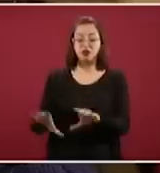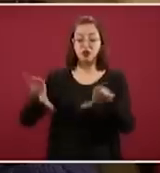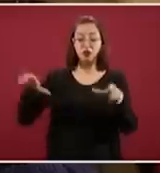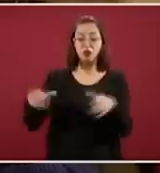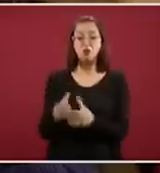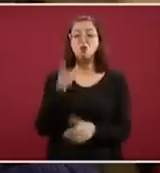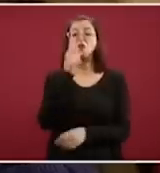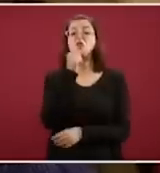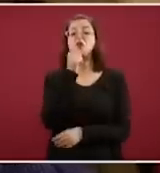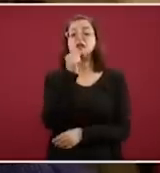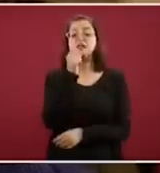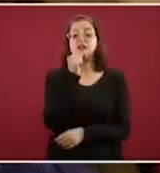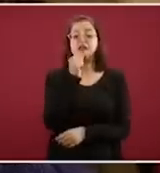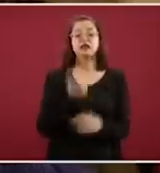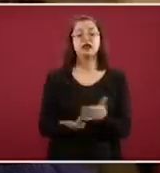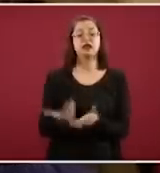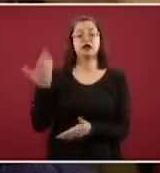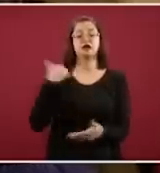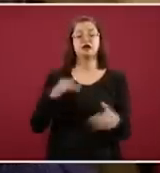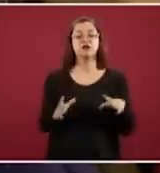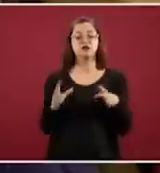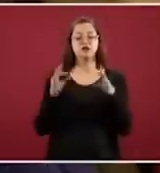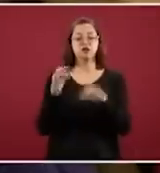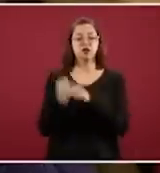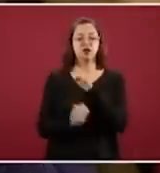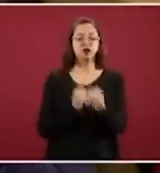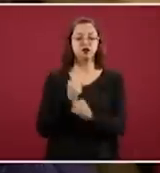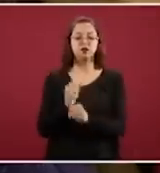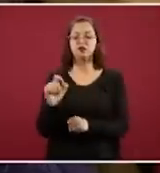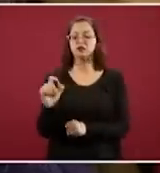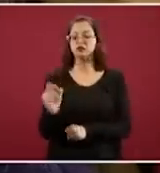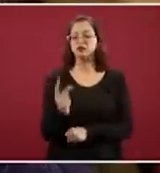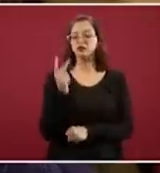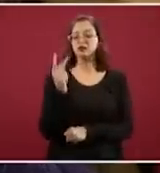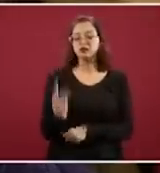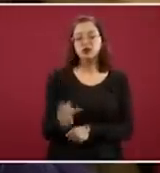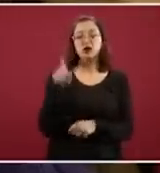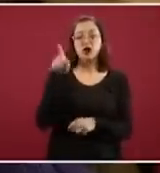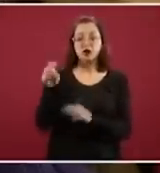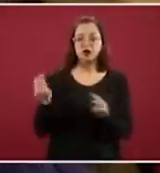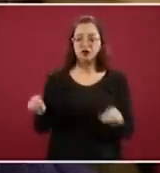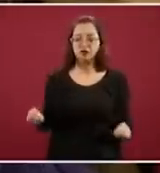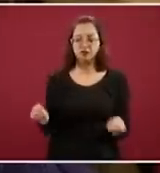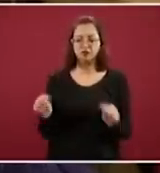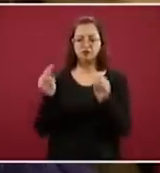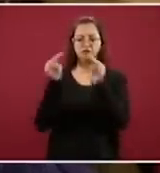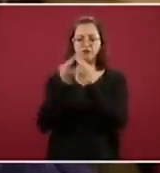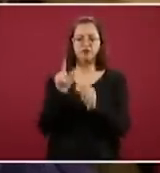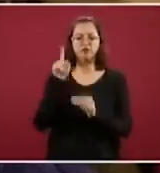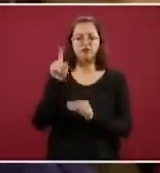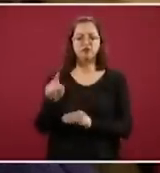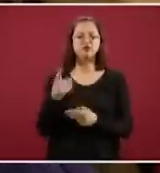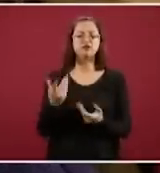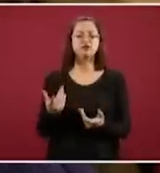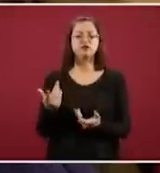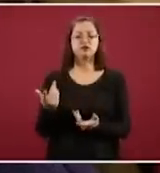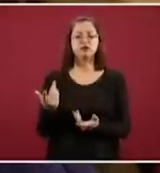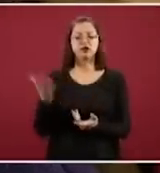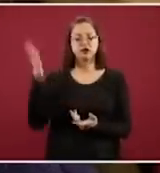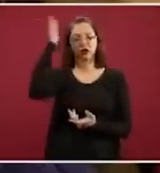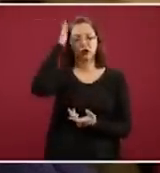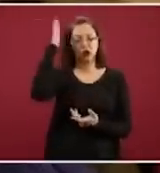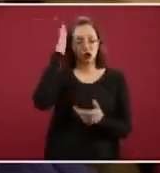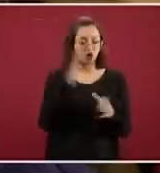nació hace 22 años en la montaña. Está controlada por la asamblea de